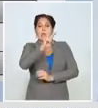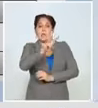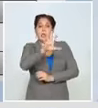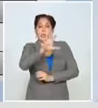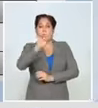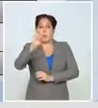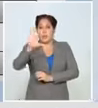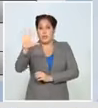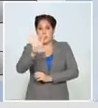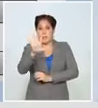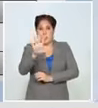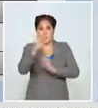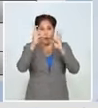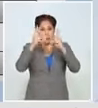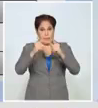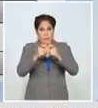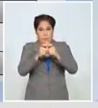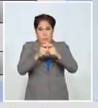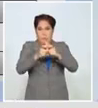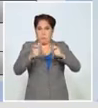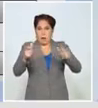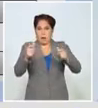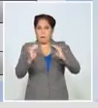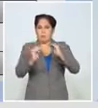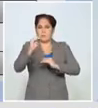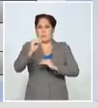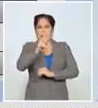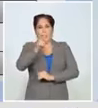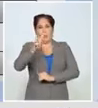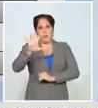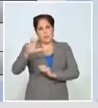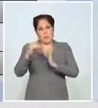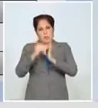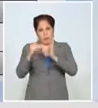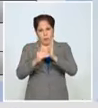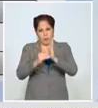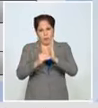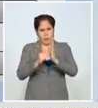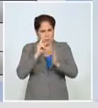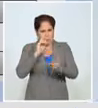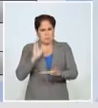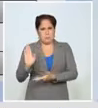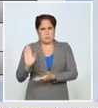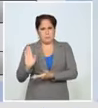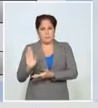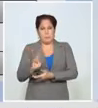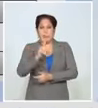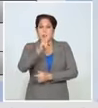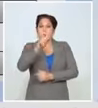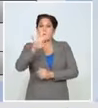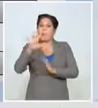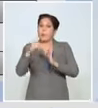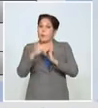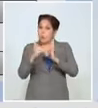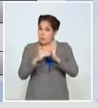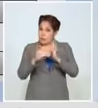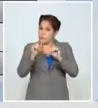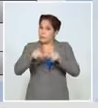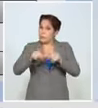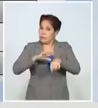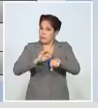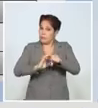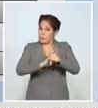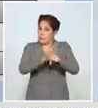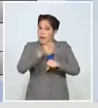530.555. Ya la cifra sube a 125 millones, ahí lo pueden ver, más de 125 millones.